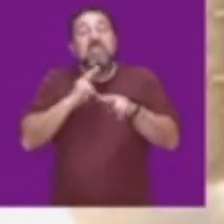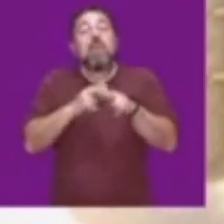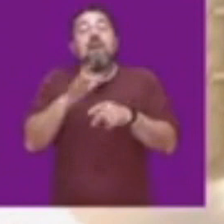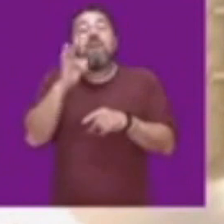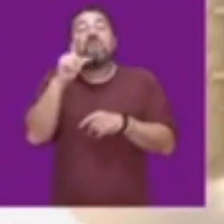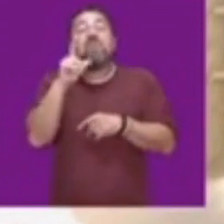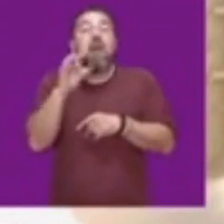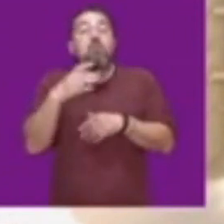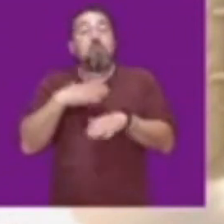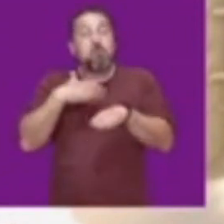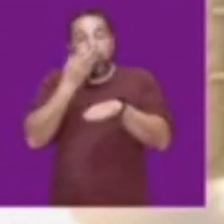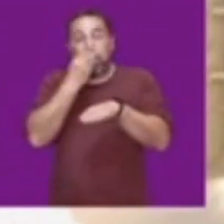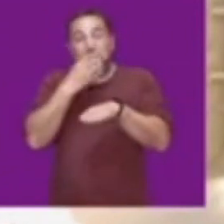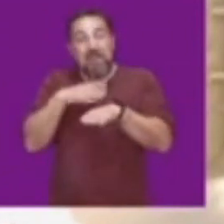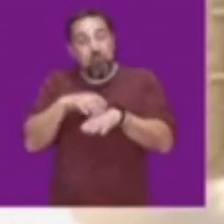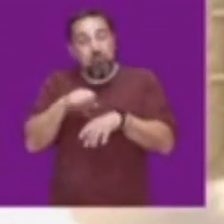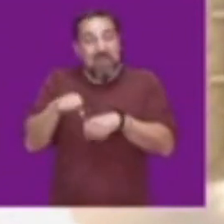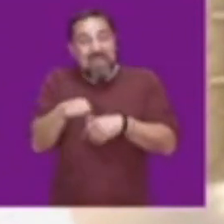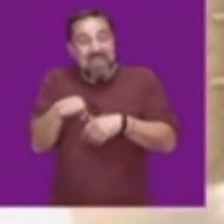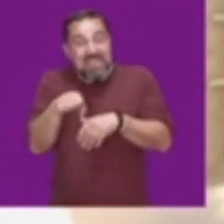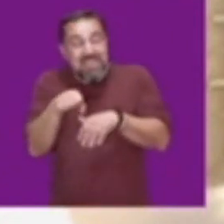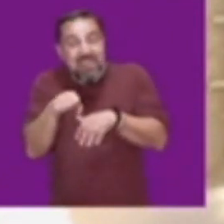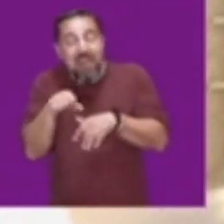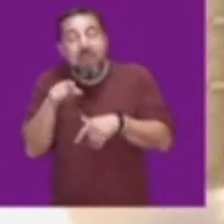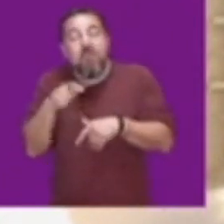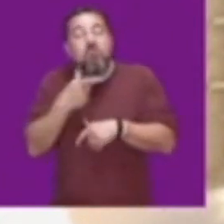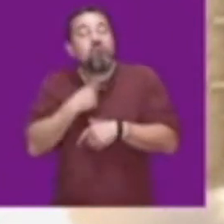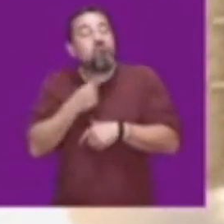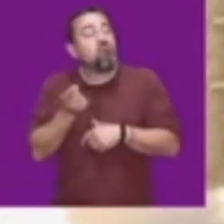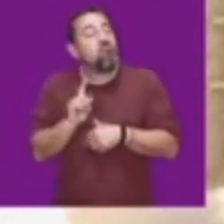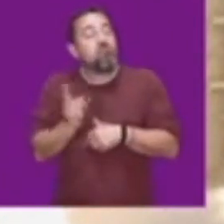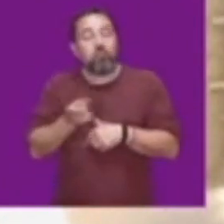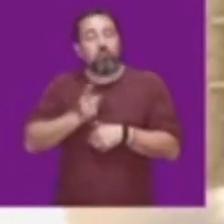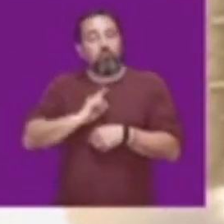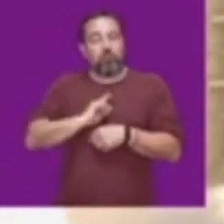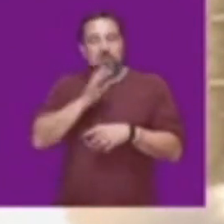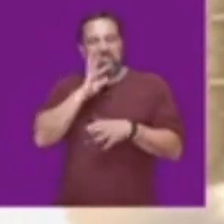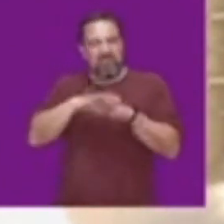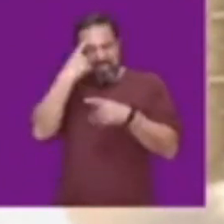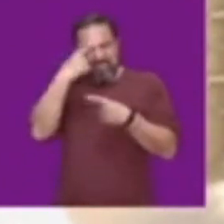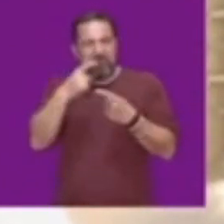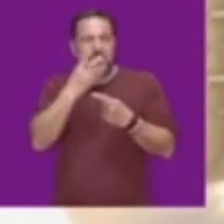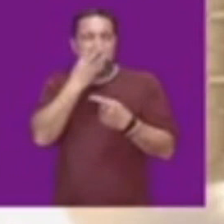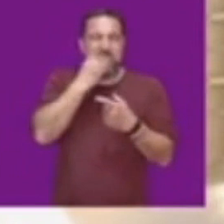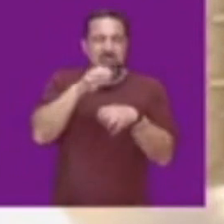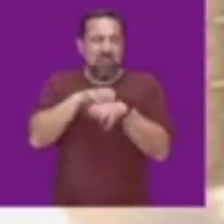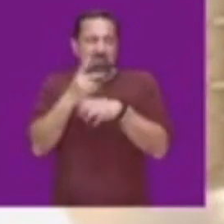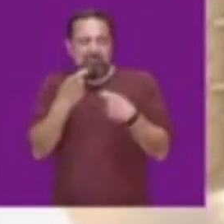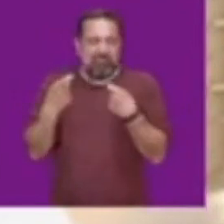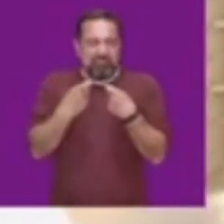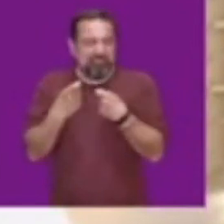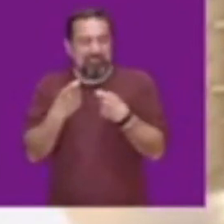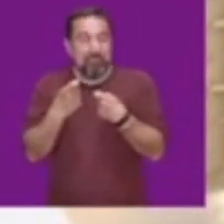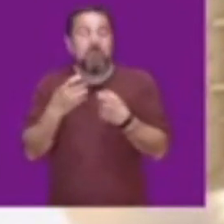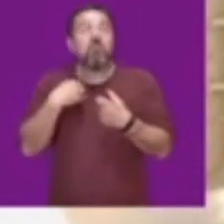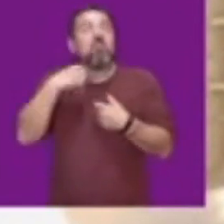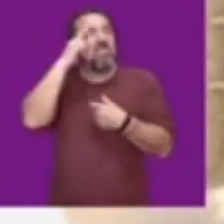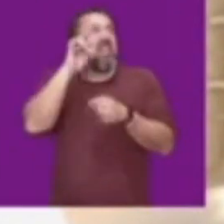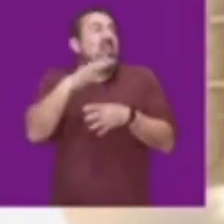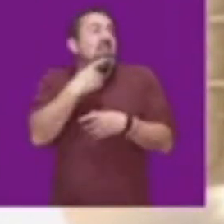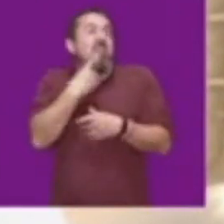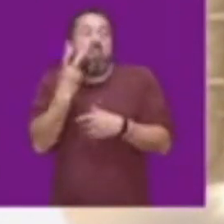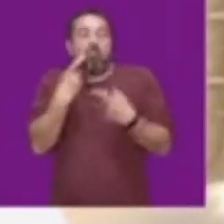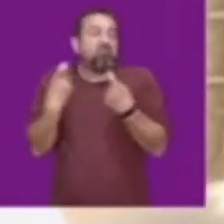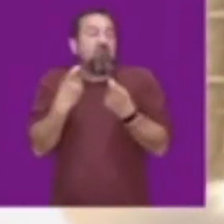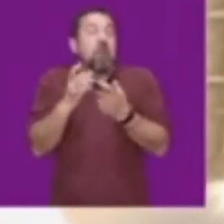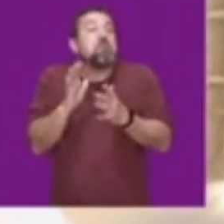le gusta a Flaco, mi perro guía. Yo creo que es por ese lío que hay siempre entre perros y gatos. No sé quién dijo que